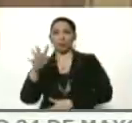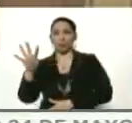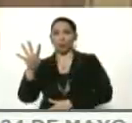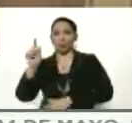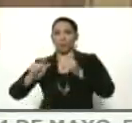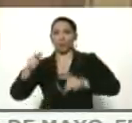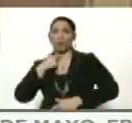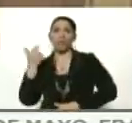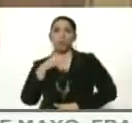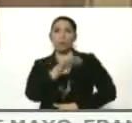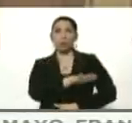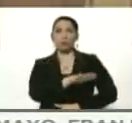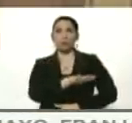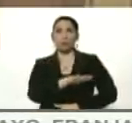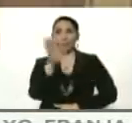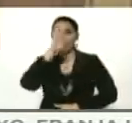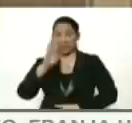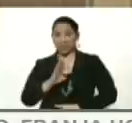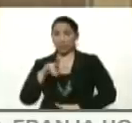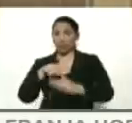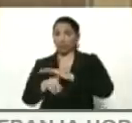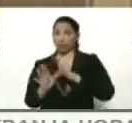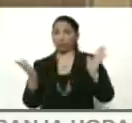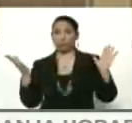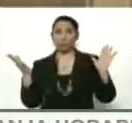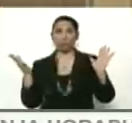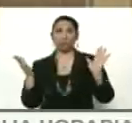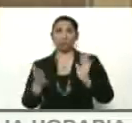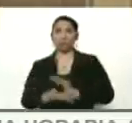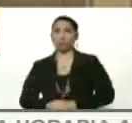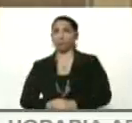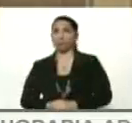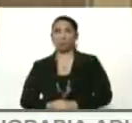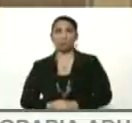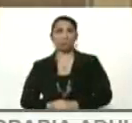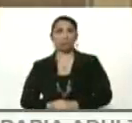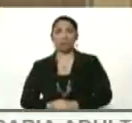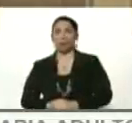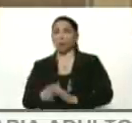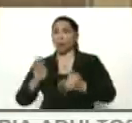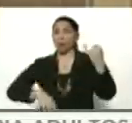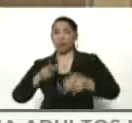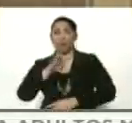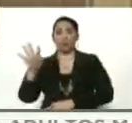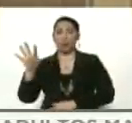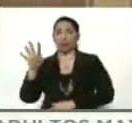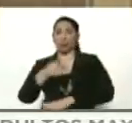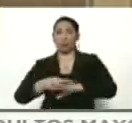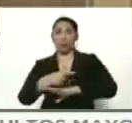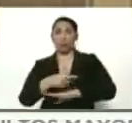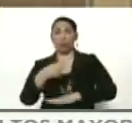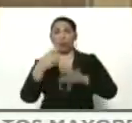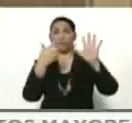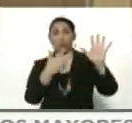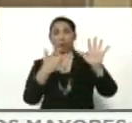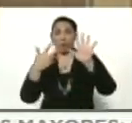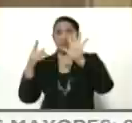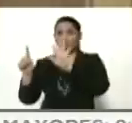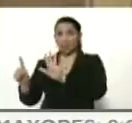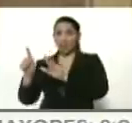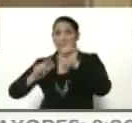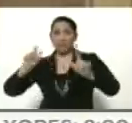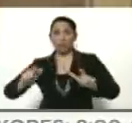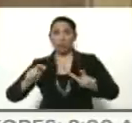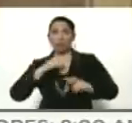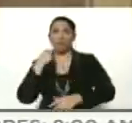21,934 fallecidos. Bueno, las últimas 24 horas fueron 886 personas